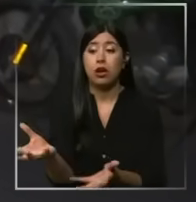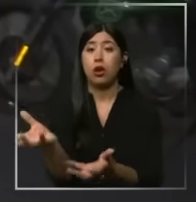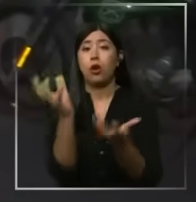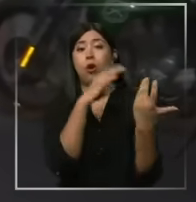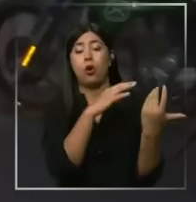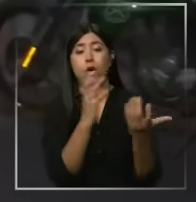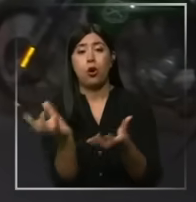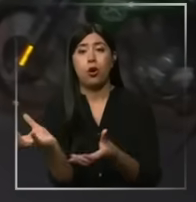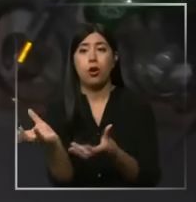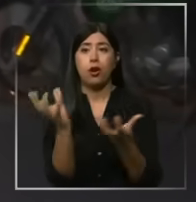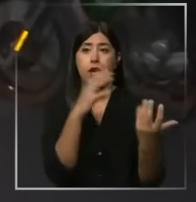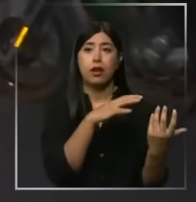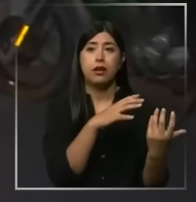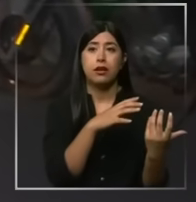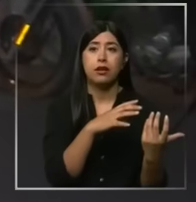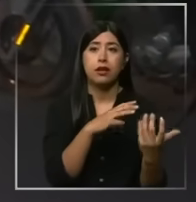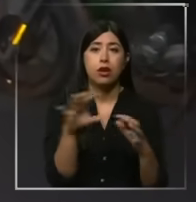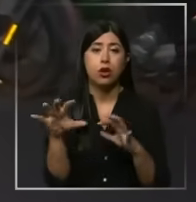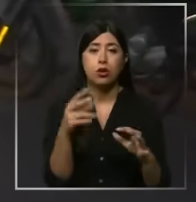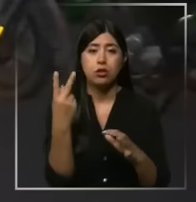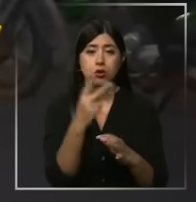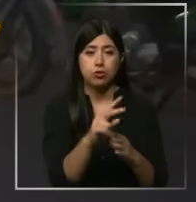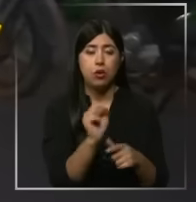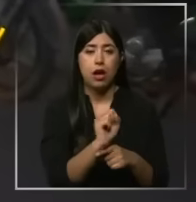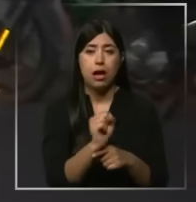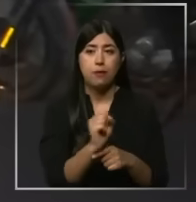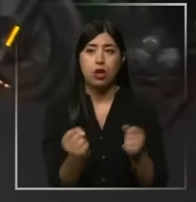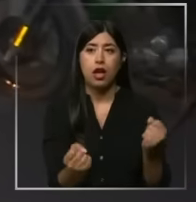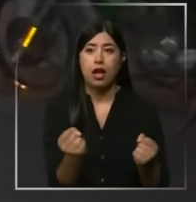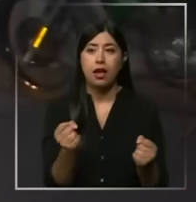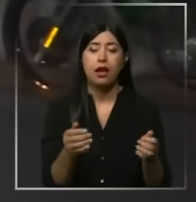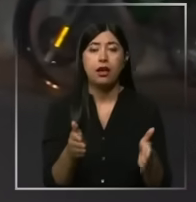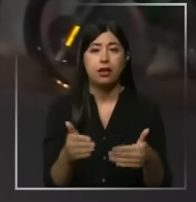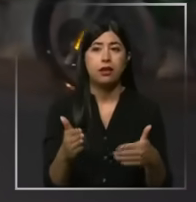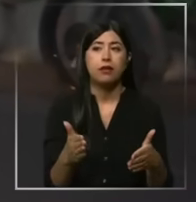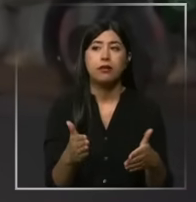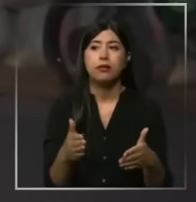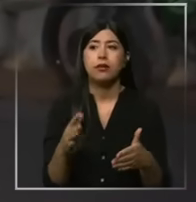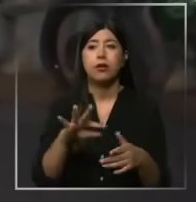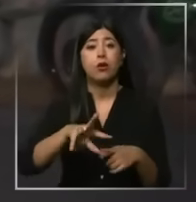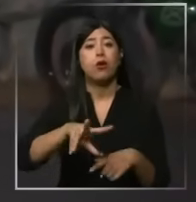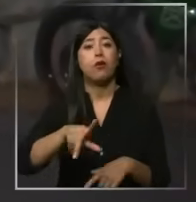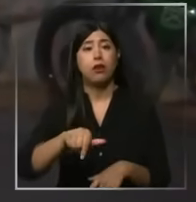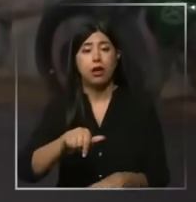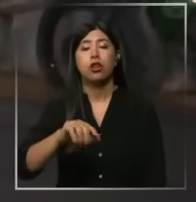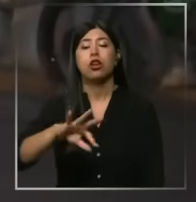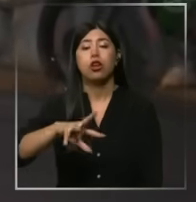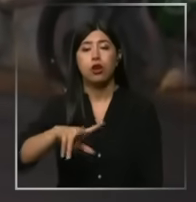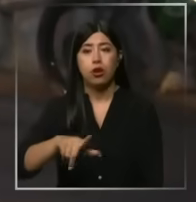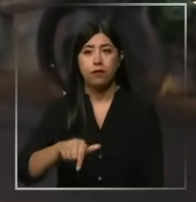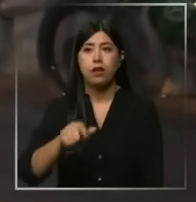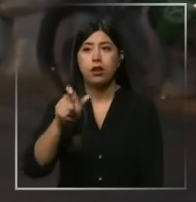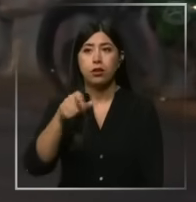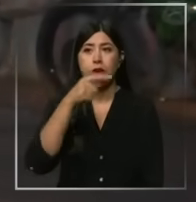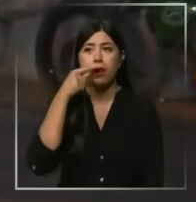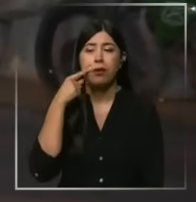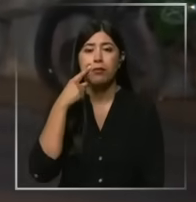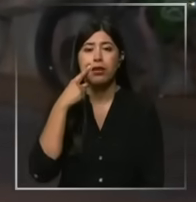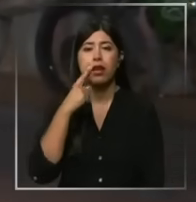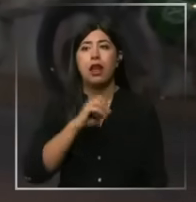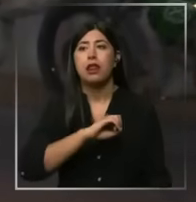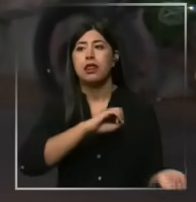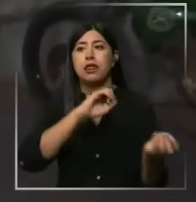allá en la camioneta de él. Ya. Y dice que está robando cosas. Está robando, porque la está